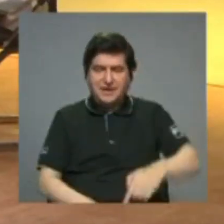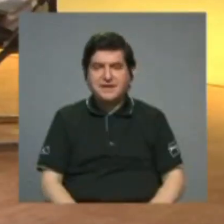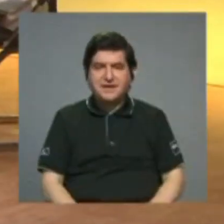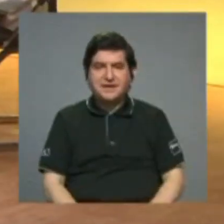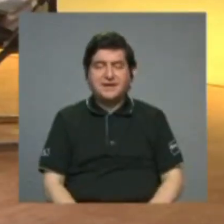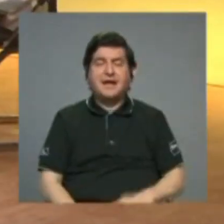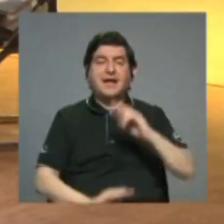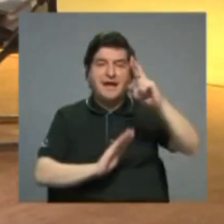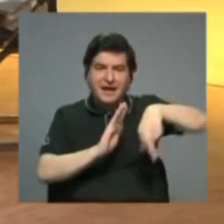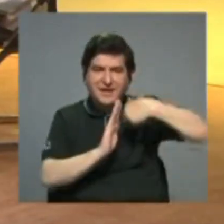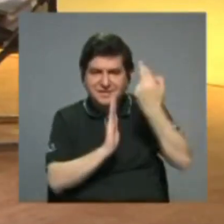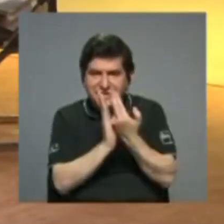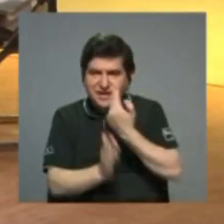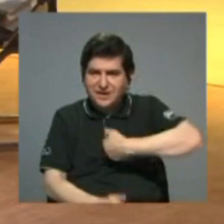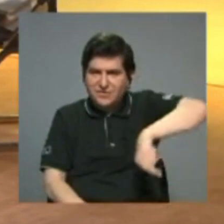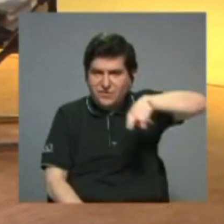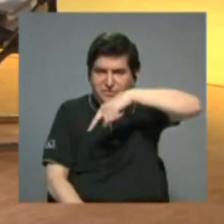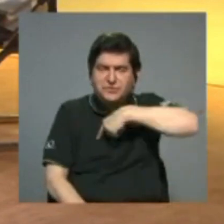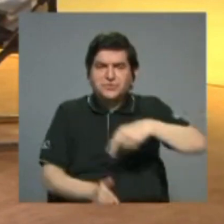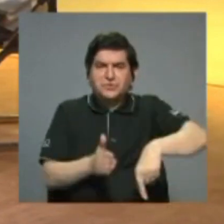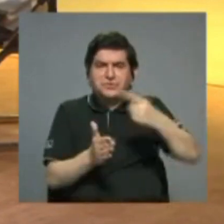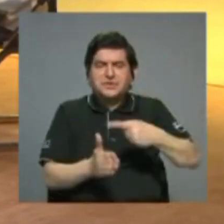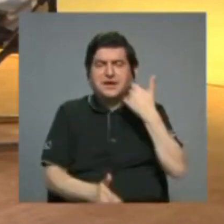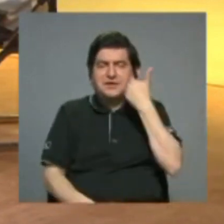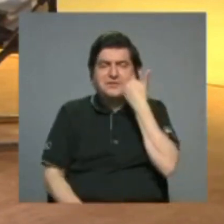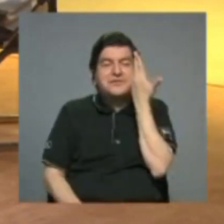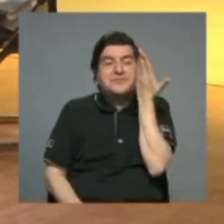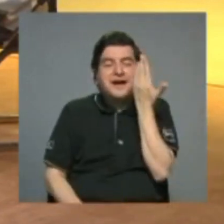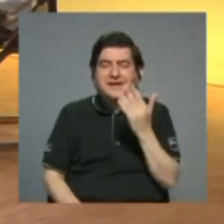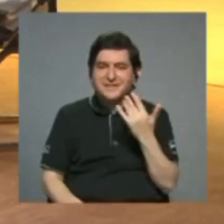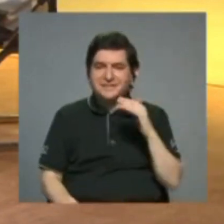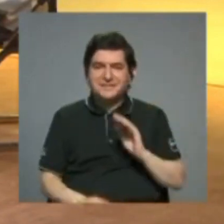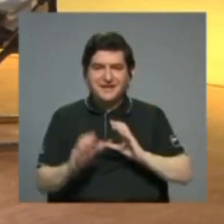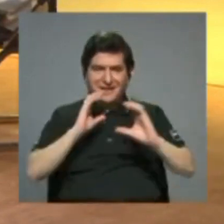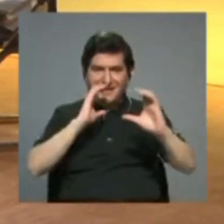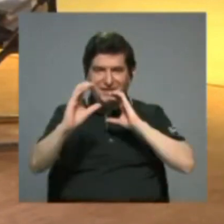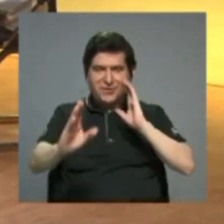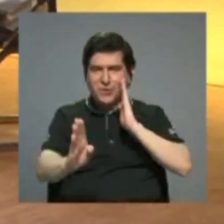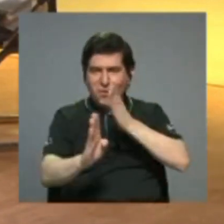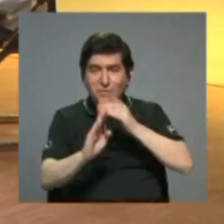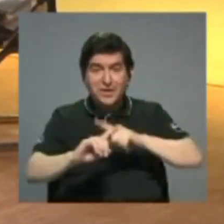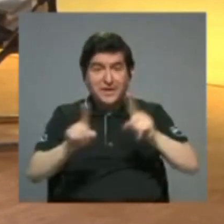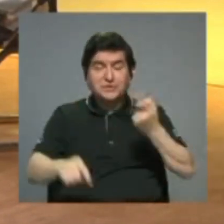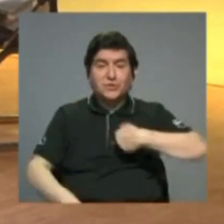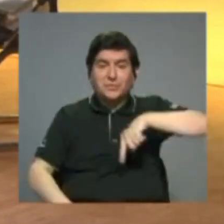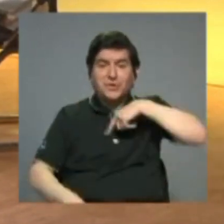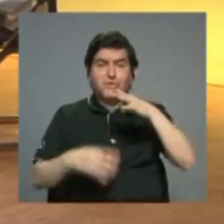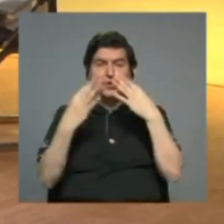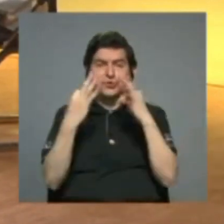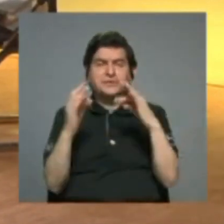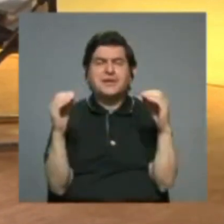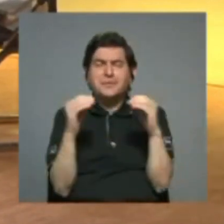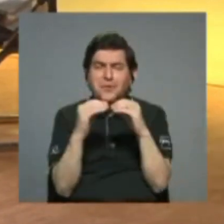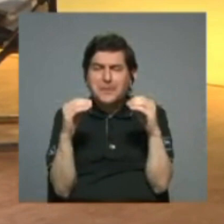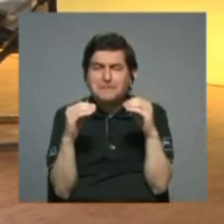ese papel en donde pareciera que a veces es fácil hacer la comunicación directa, pero pues nosotros le buscamos un poco